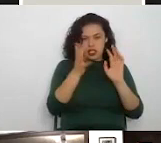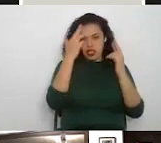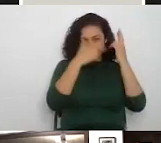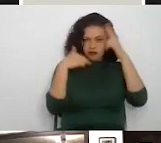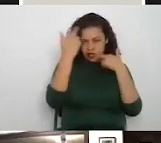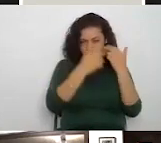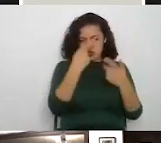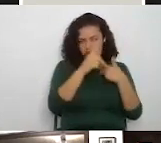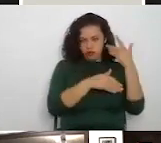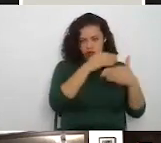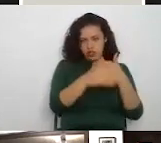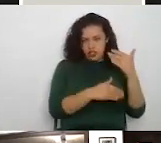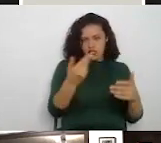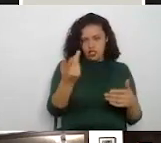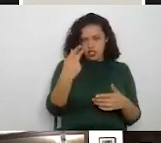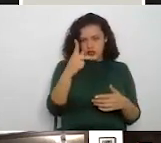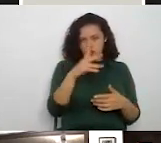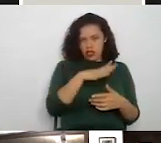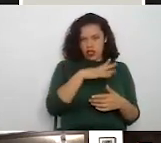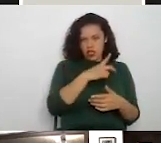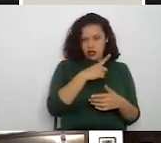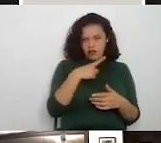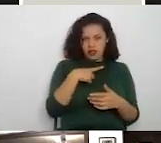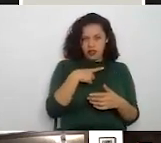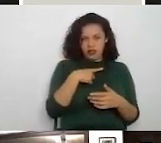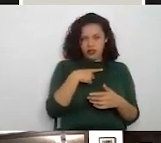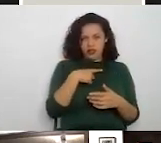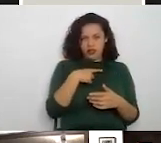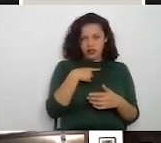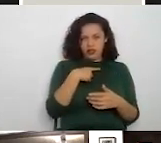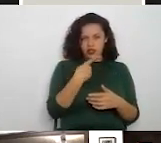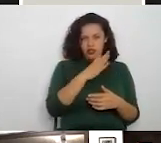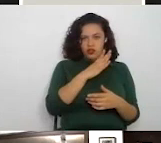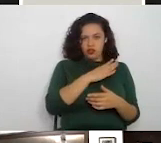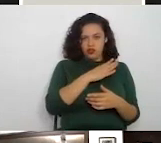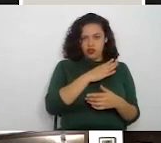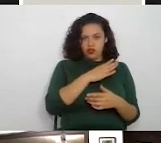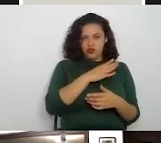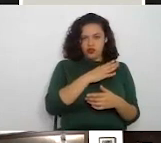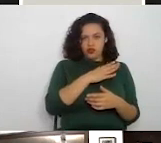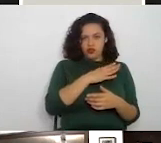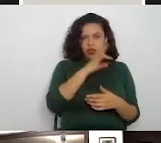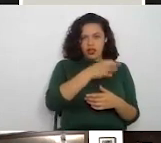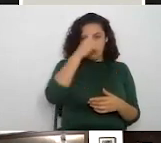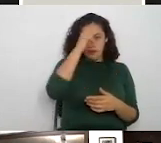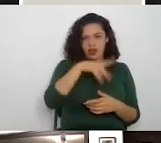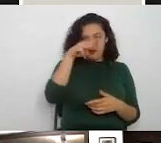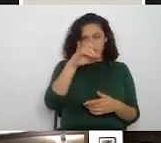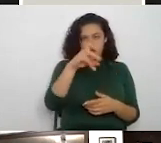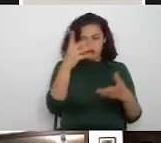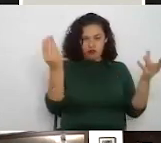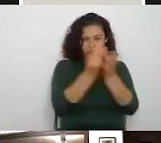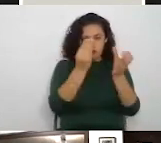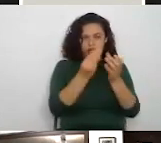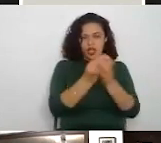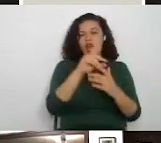los procedimientos que les corresponde, deberán dar su visto bueno respectivo para integrar el manual y posteriormente turnarse